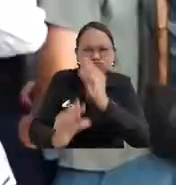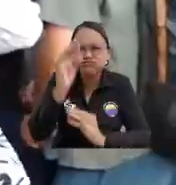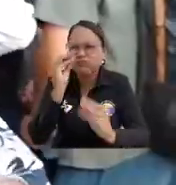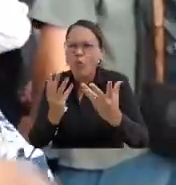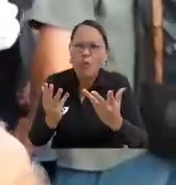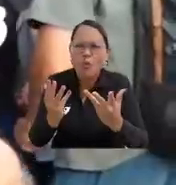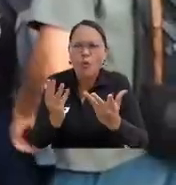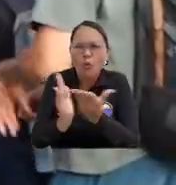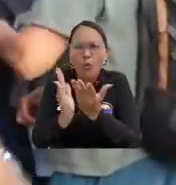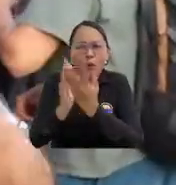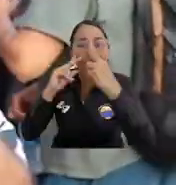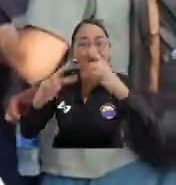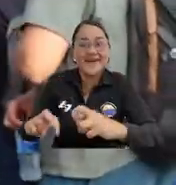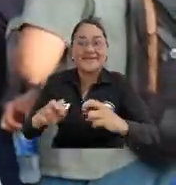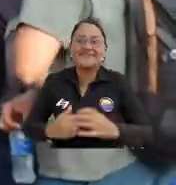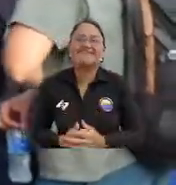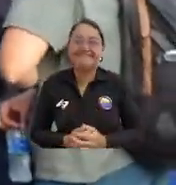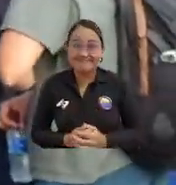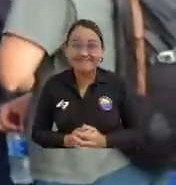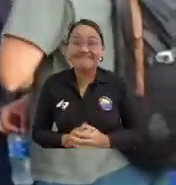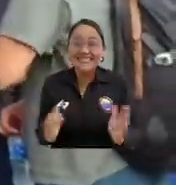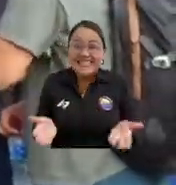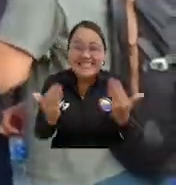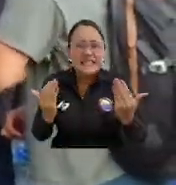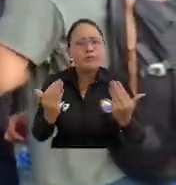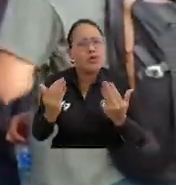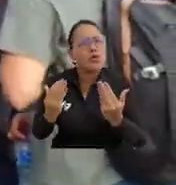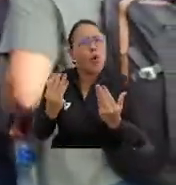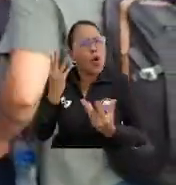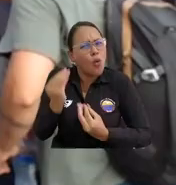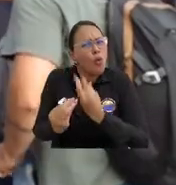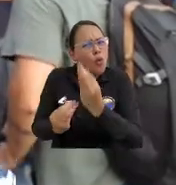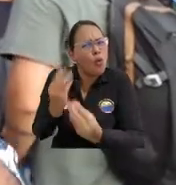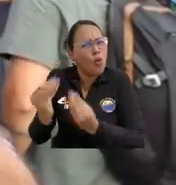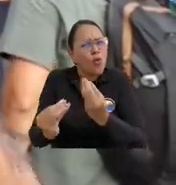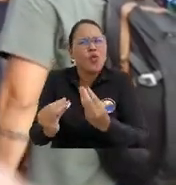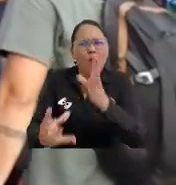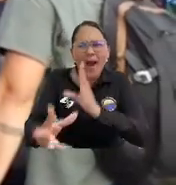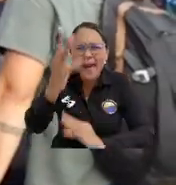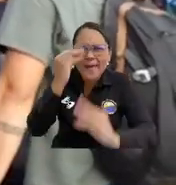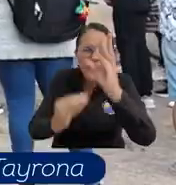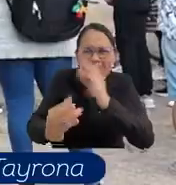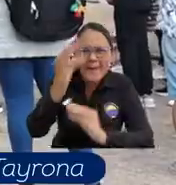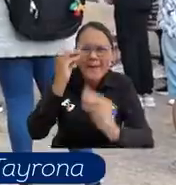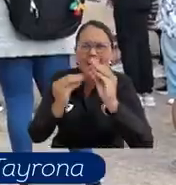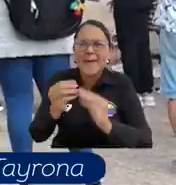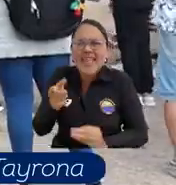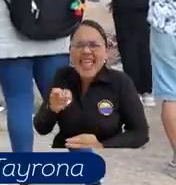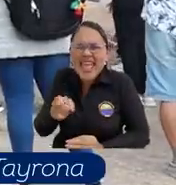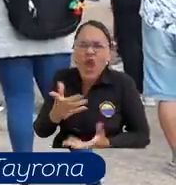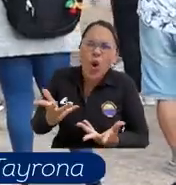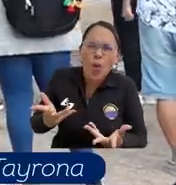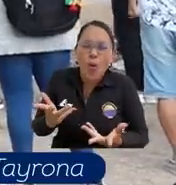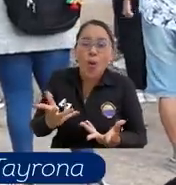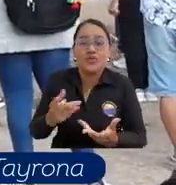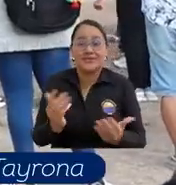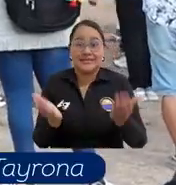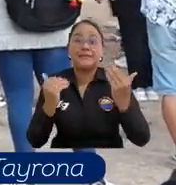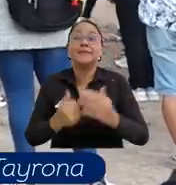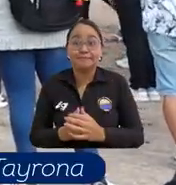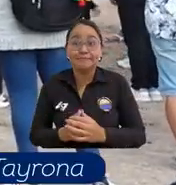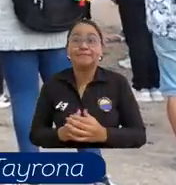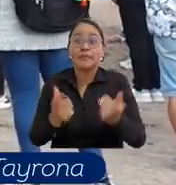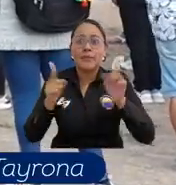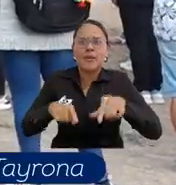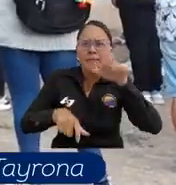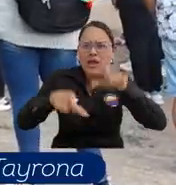investigaciones. Interesante que las nuevas generaciones tengan conocimiento de ese patrimonio. Crear esa conciencia en cada uno de